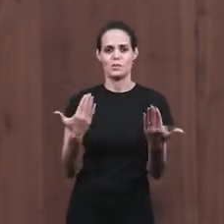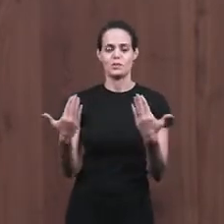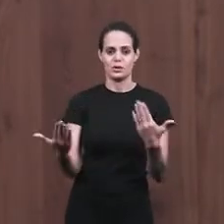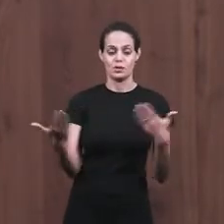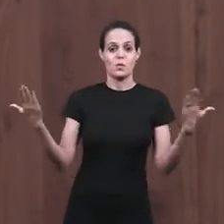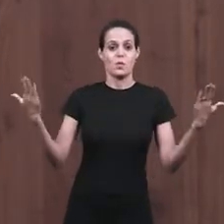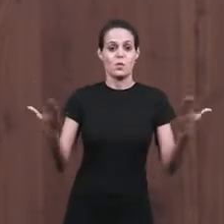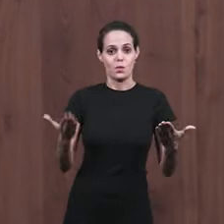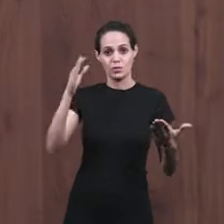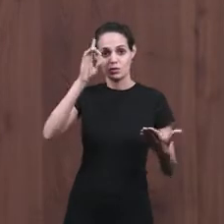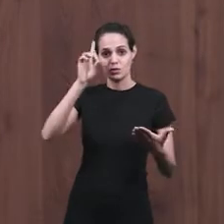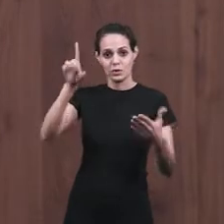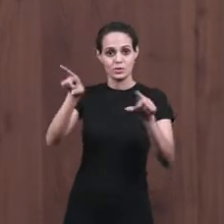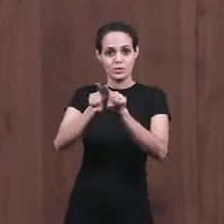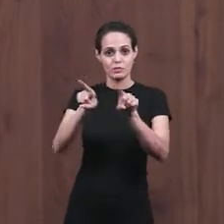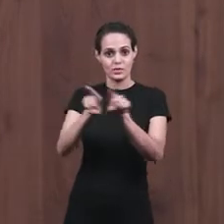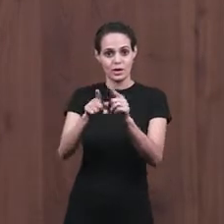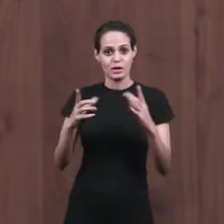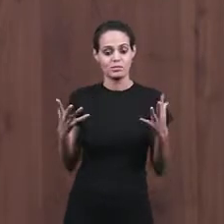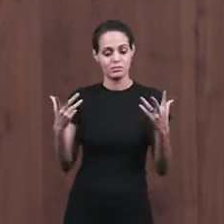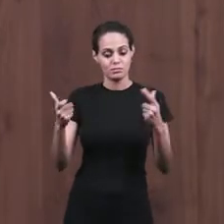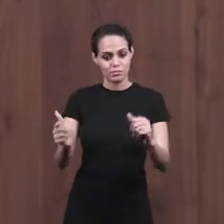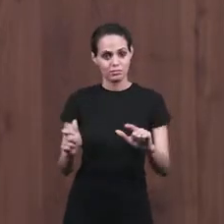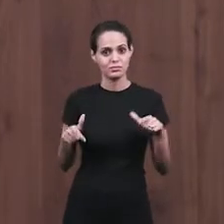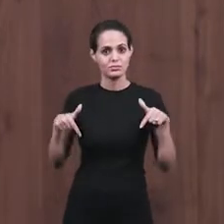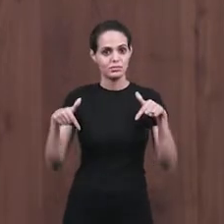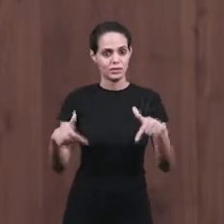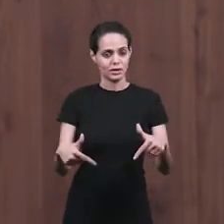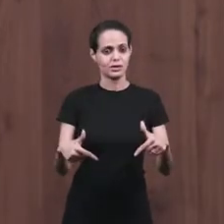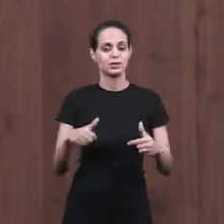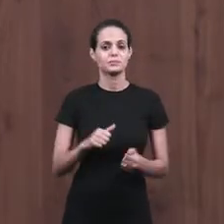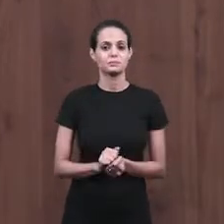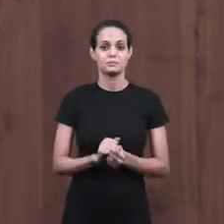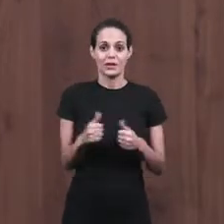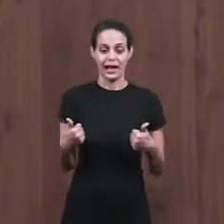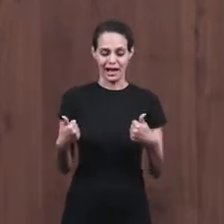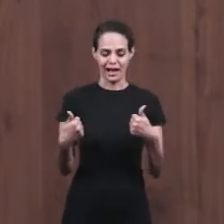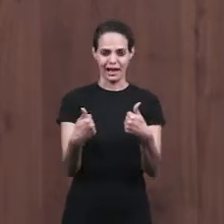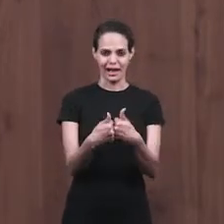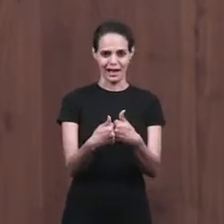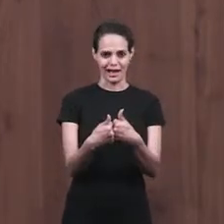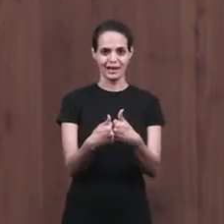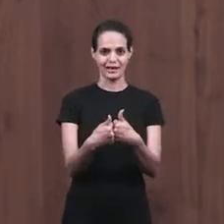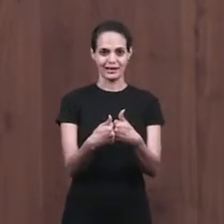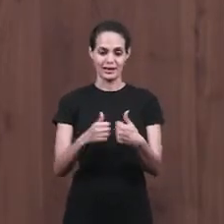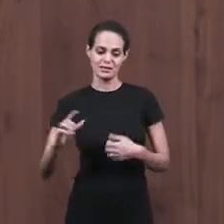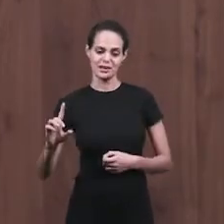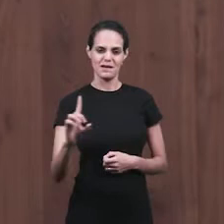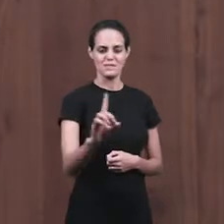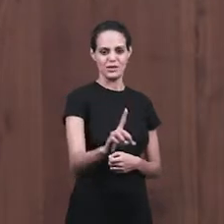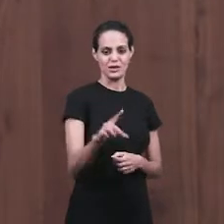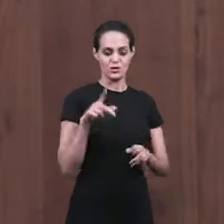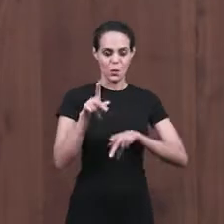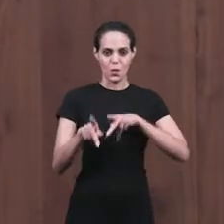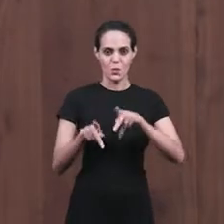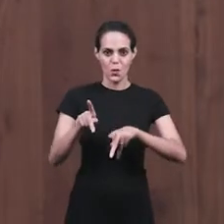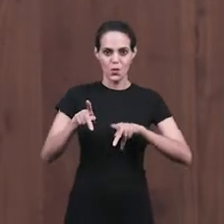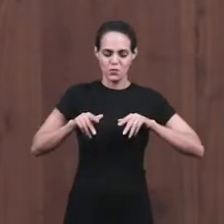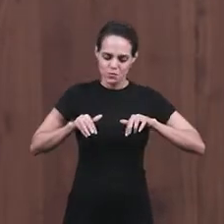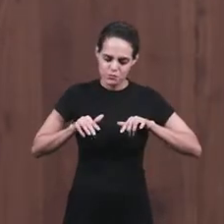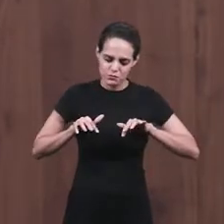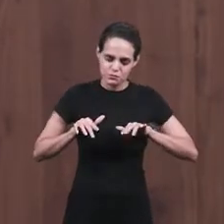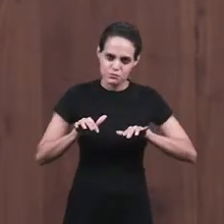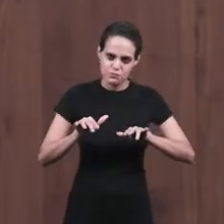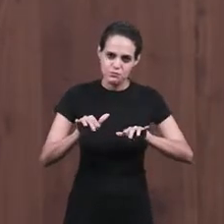opera maravillas. Cuando el arca estaba en medio del río, todo el pueblo pudo atravesar y